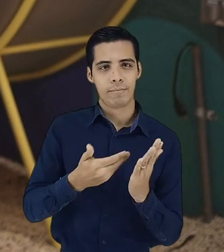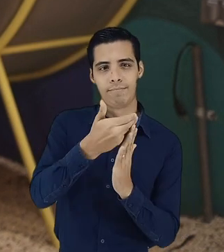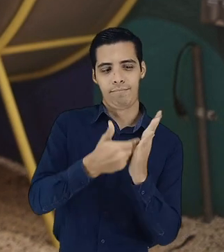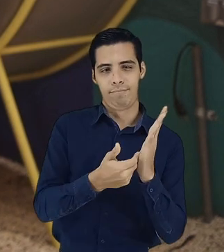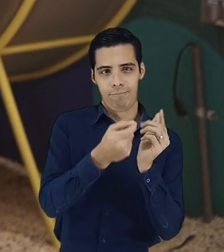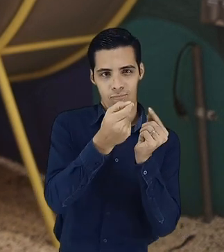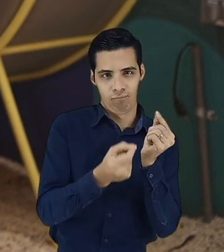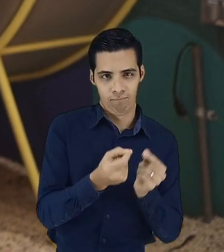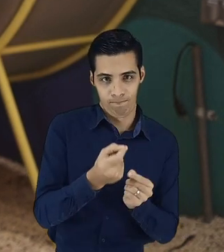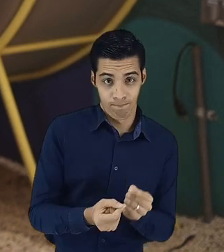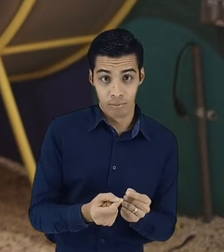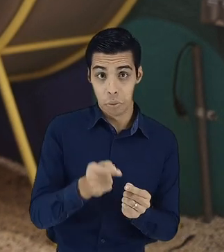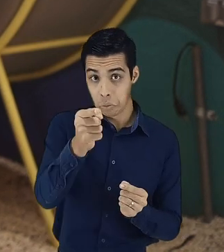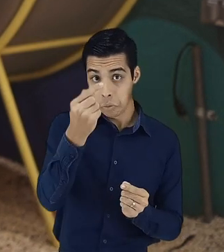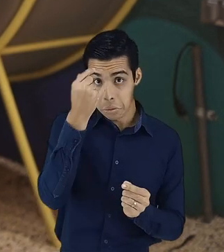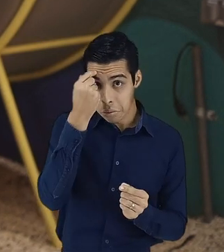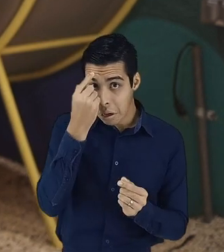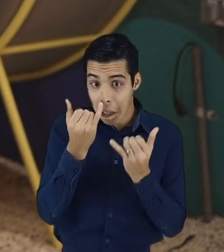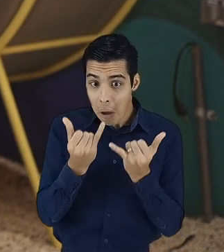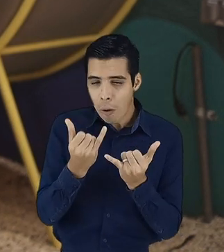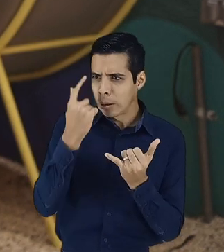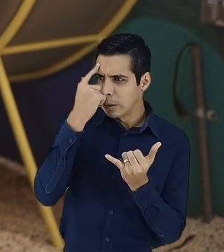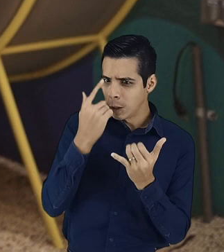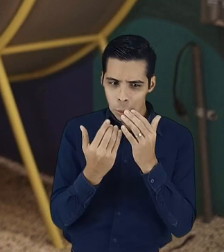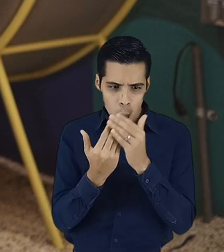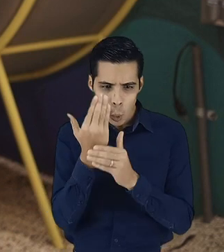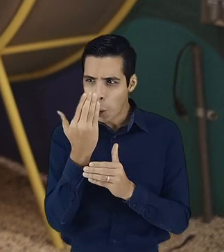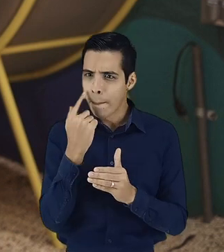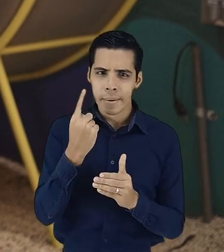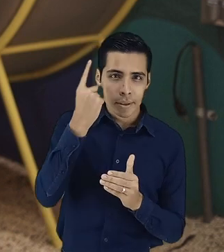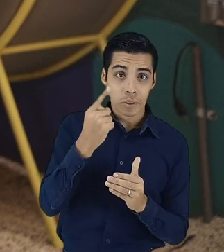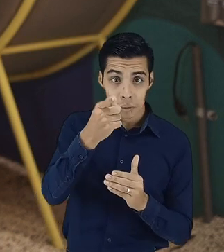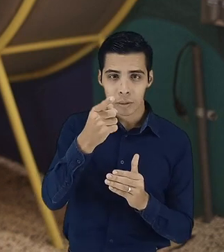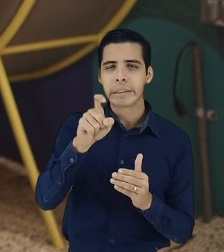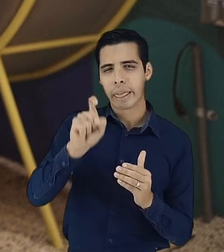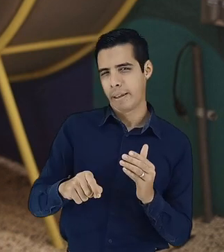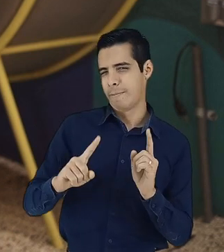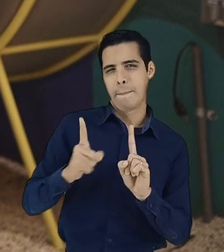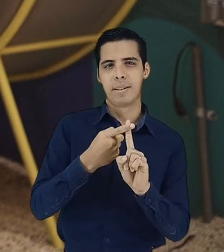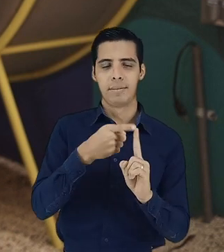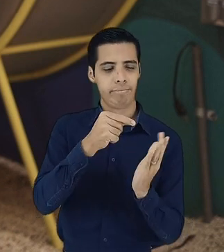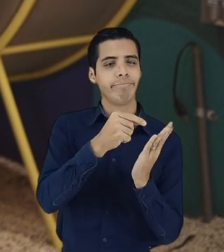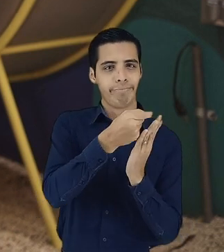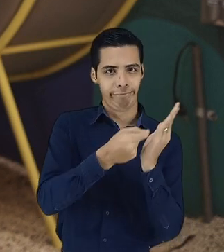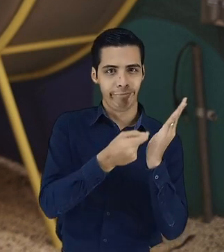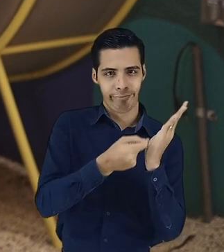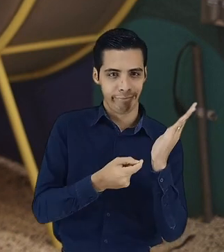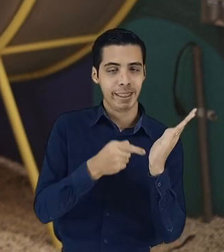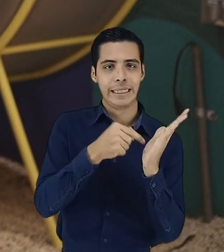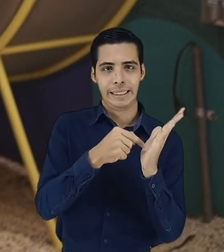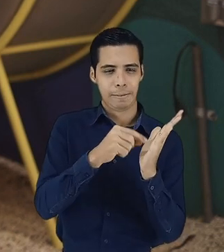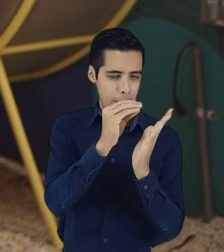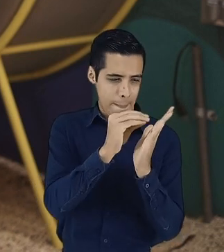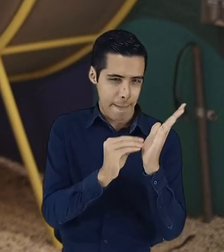vida de las finanzas personales, esto es de los puntos más esenciales y primarios que debes poner en marcha. Suele pasar frecuentemente que llega el fin